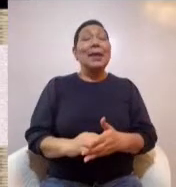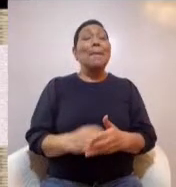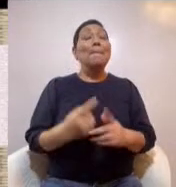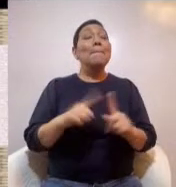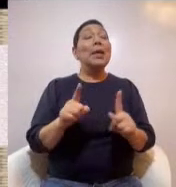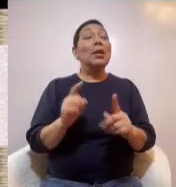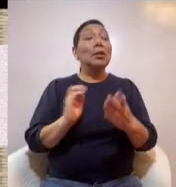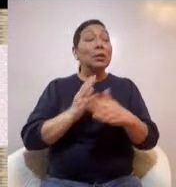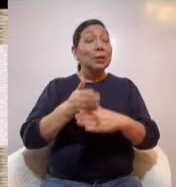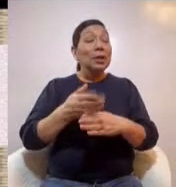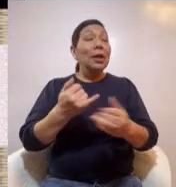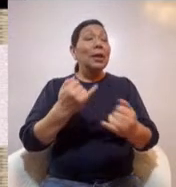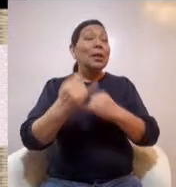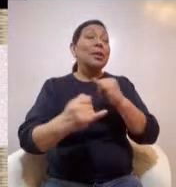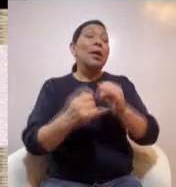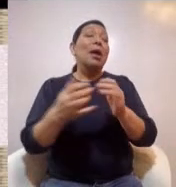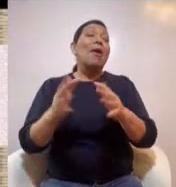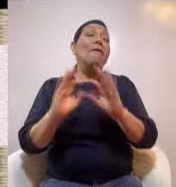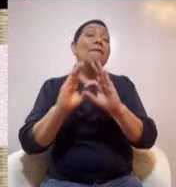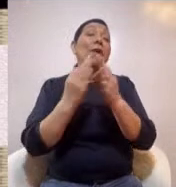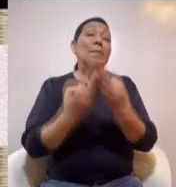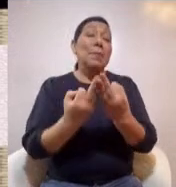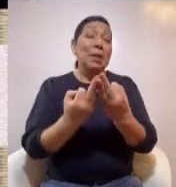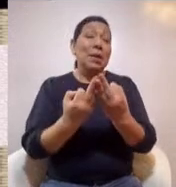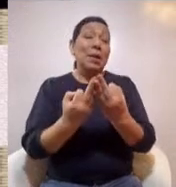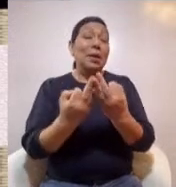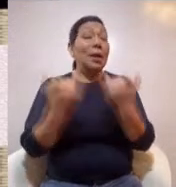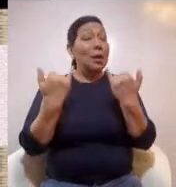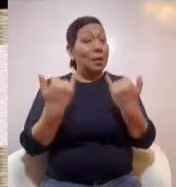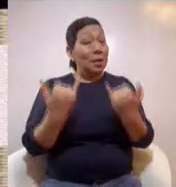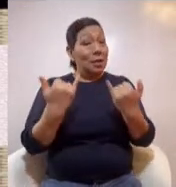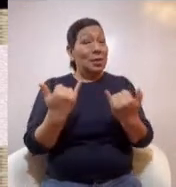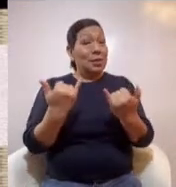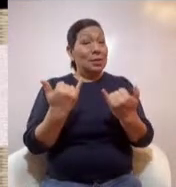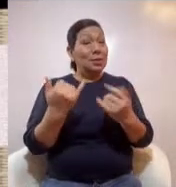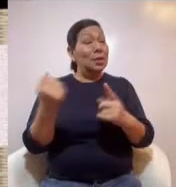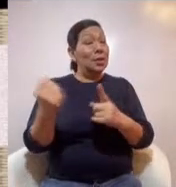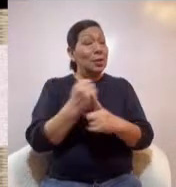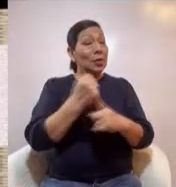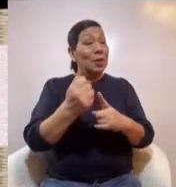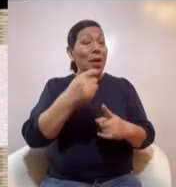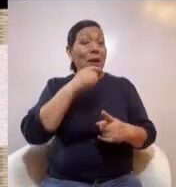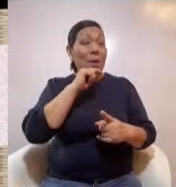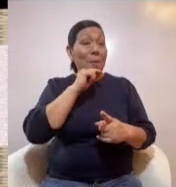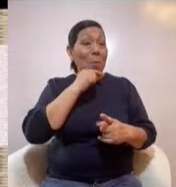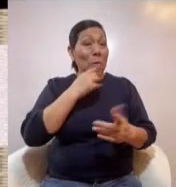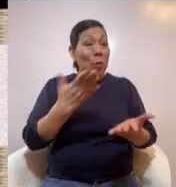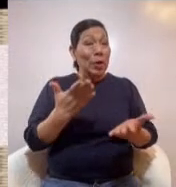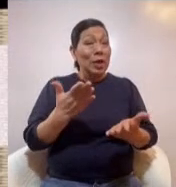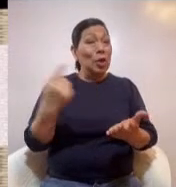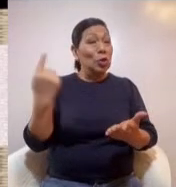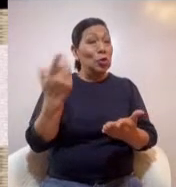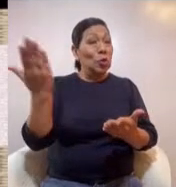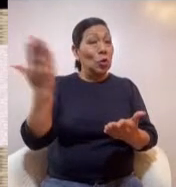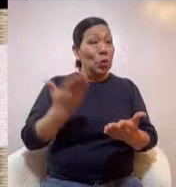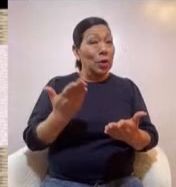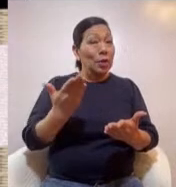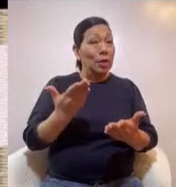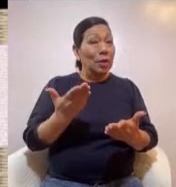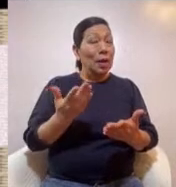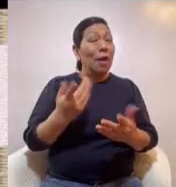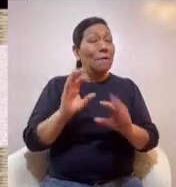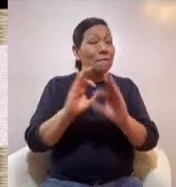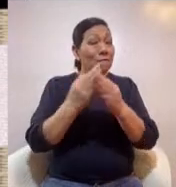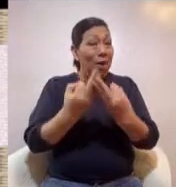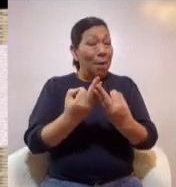especializadas de violencia intrafamiliar. Y esta lectura de que la violencia contra las mujeres era una violencia que solo se daba en el